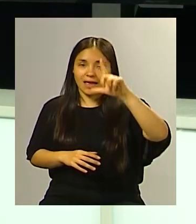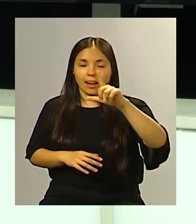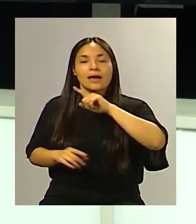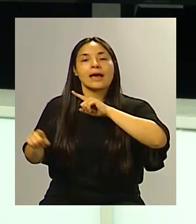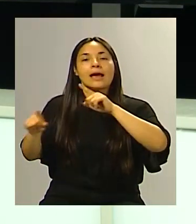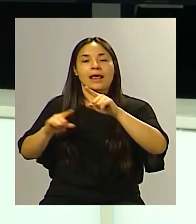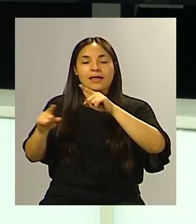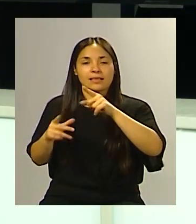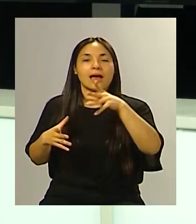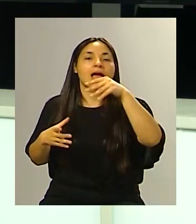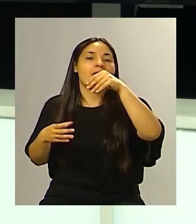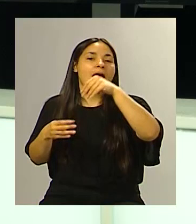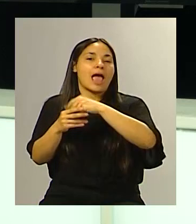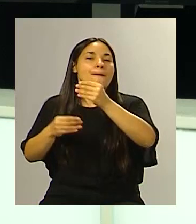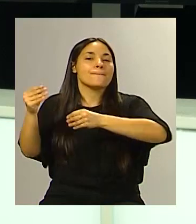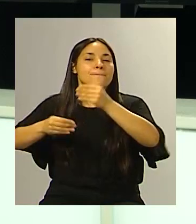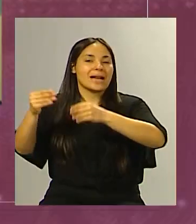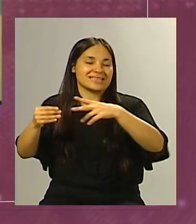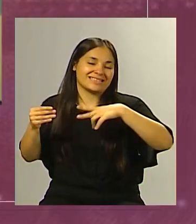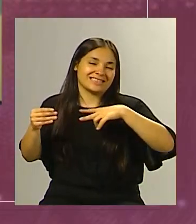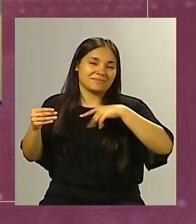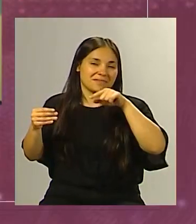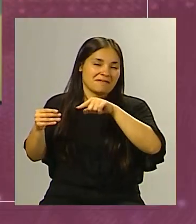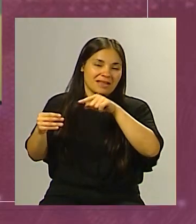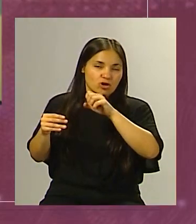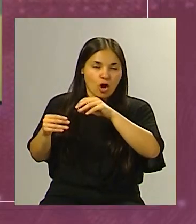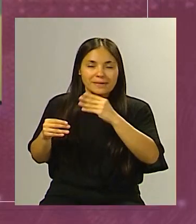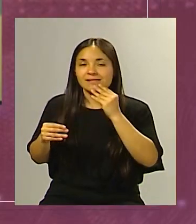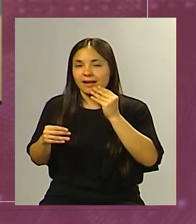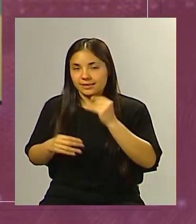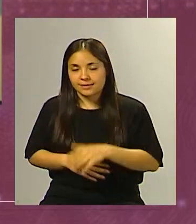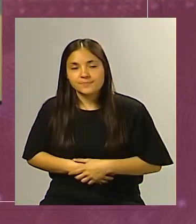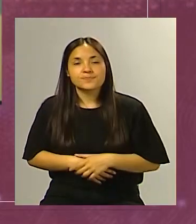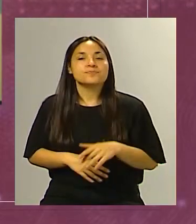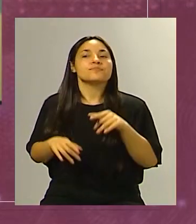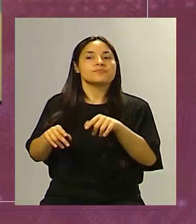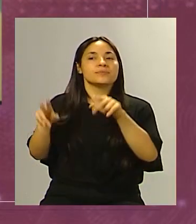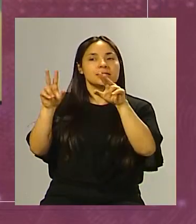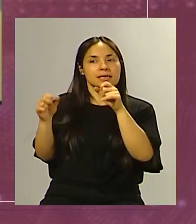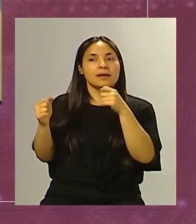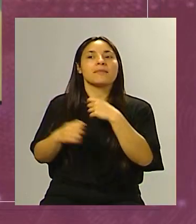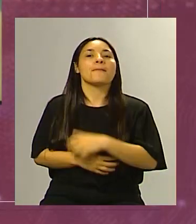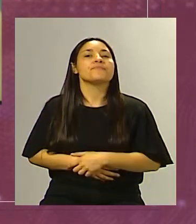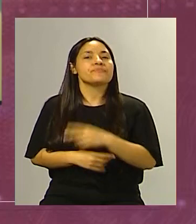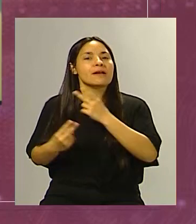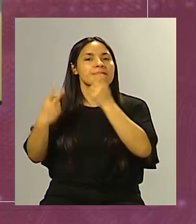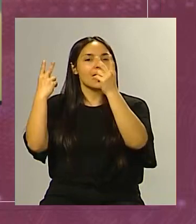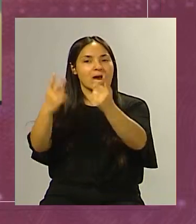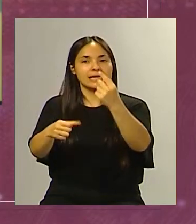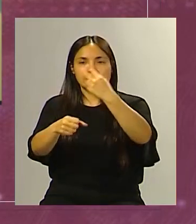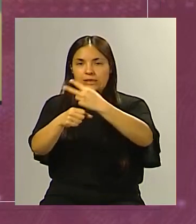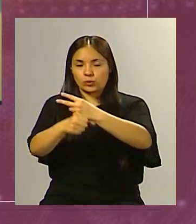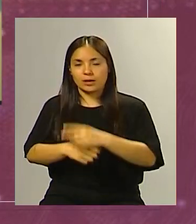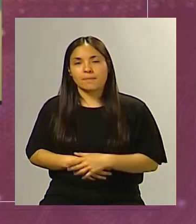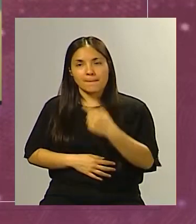agencia de WAFES de viajes Wolf Travel. Ismael, bueno, nos quedamos con esto pendiente que es los viajes de secundario.